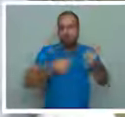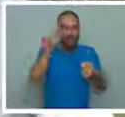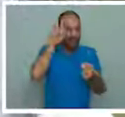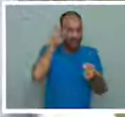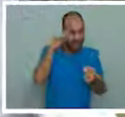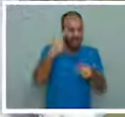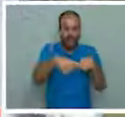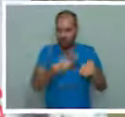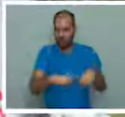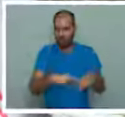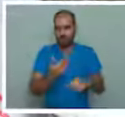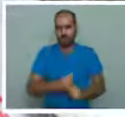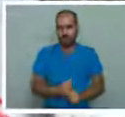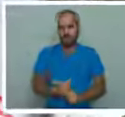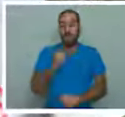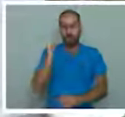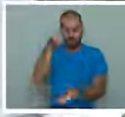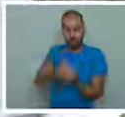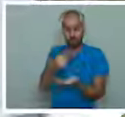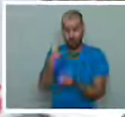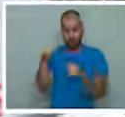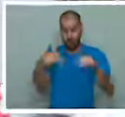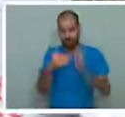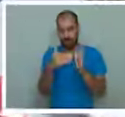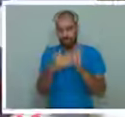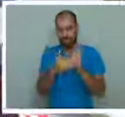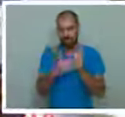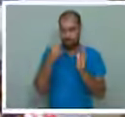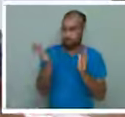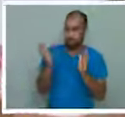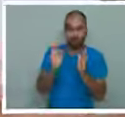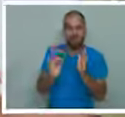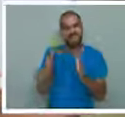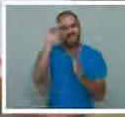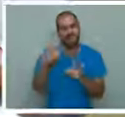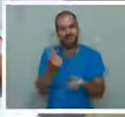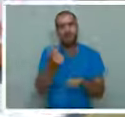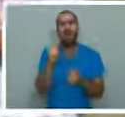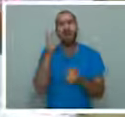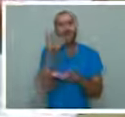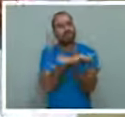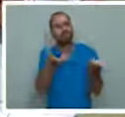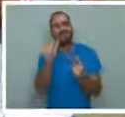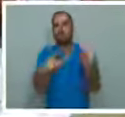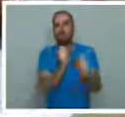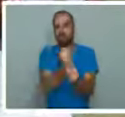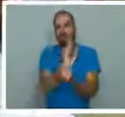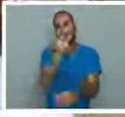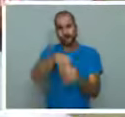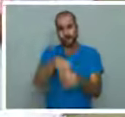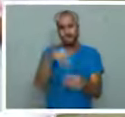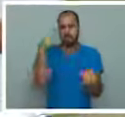la vida para conocer de las labores de los jóvenes que aquí labora en este momento tengo el gusto de conversar con michel interián quien es un joven técnico